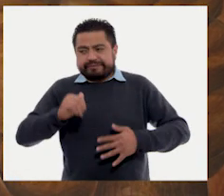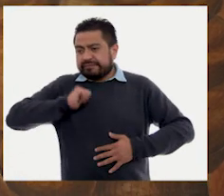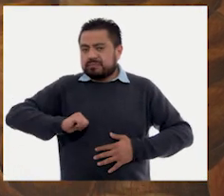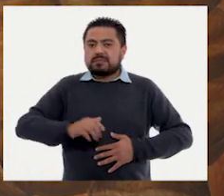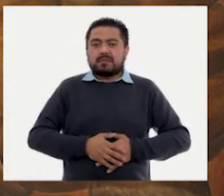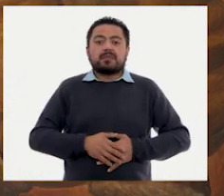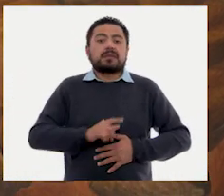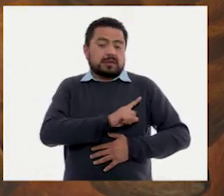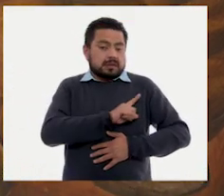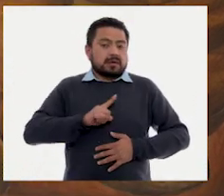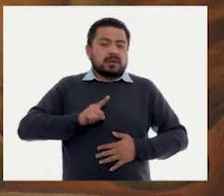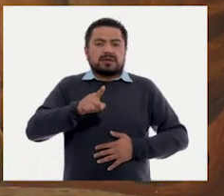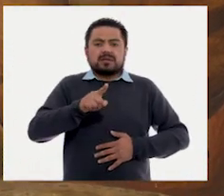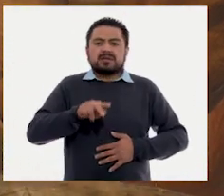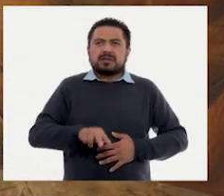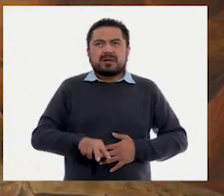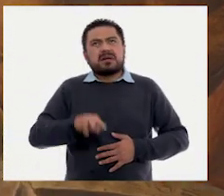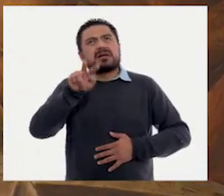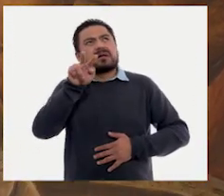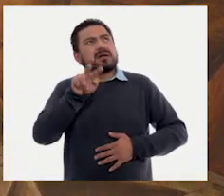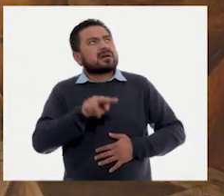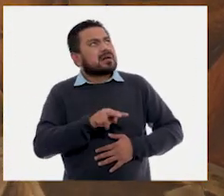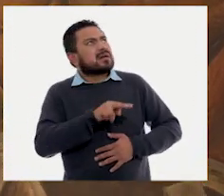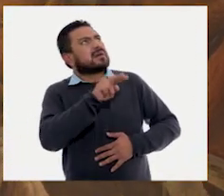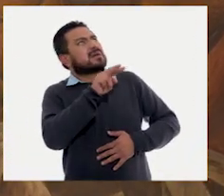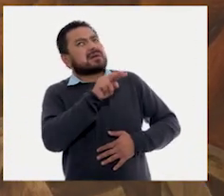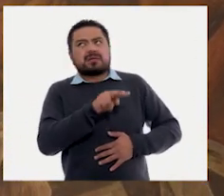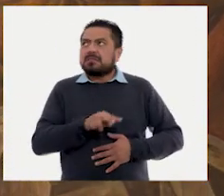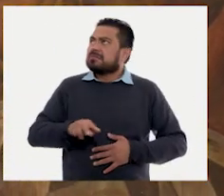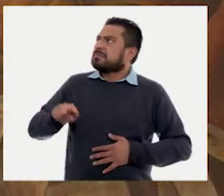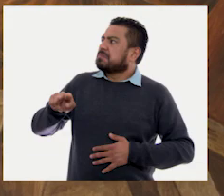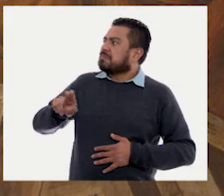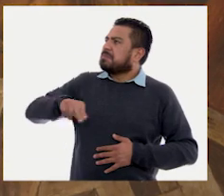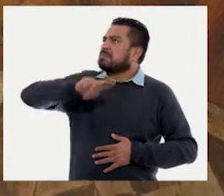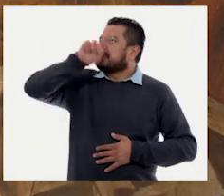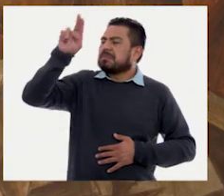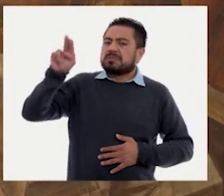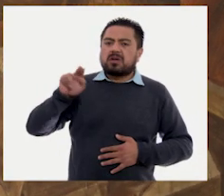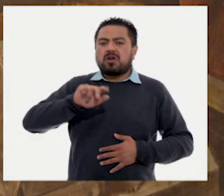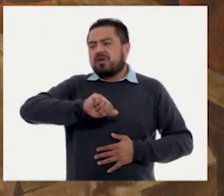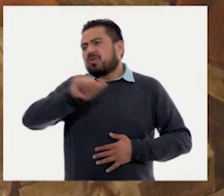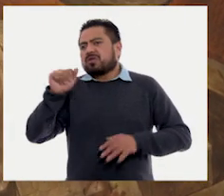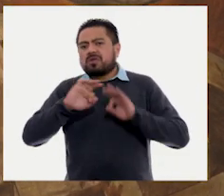Entonces deberíamos de leer los murales de otra manera y creo que podrían